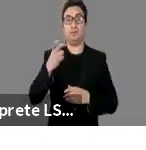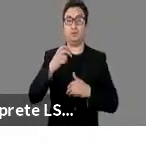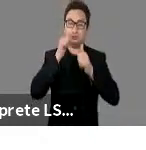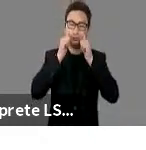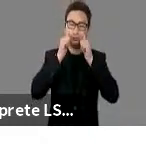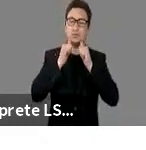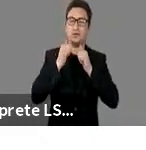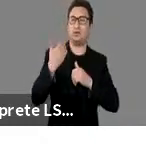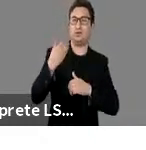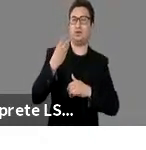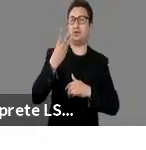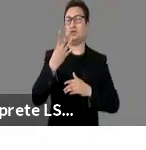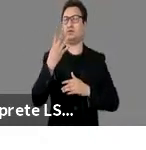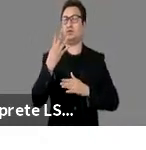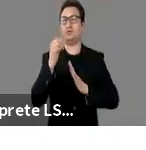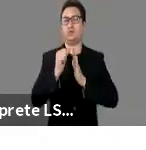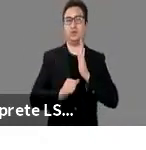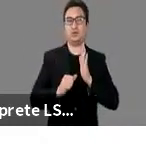4 meses, no